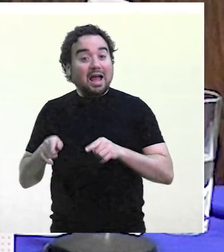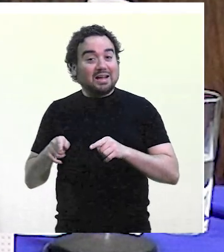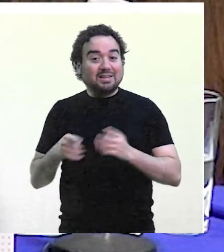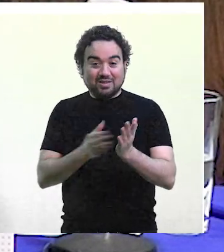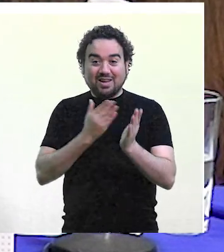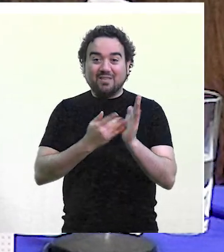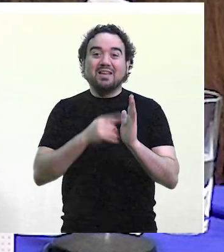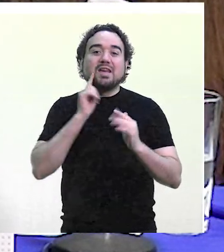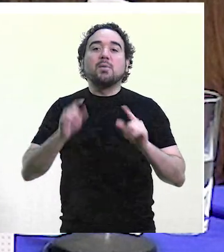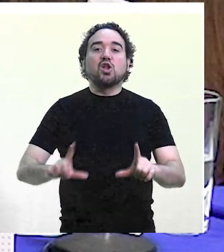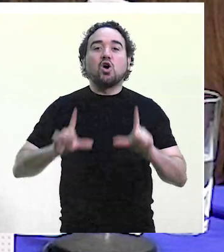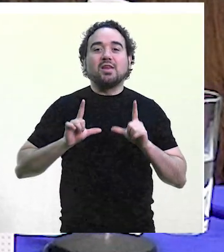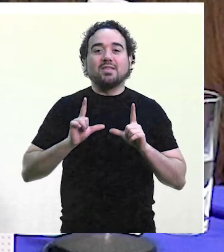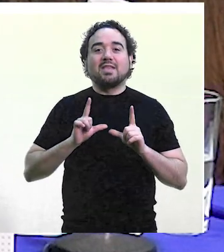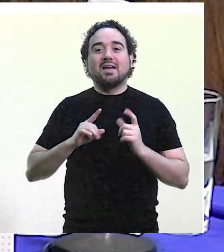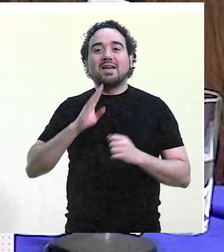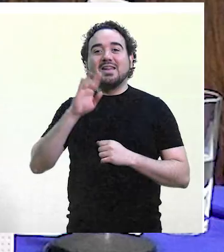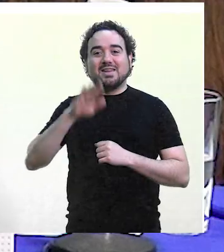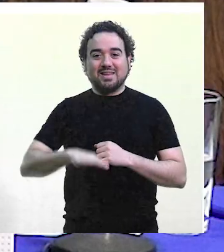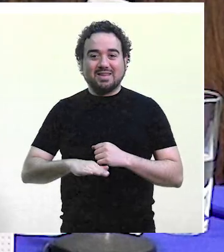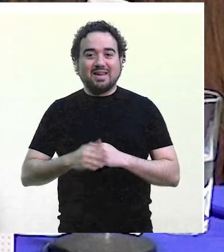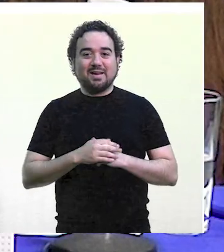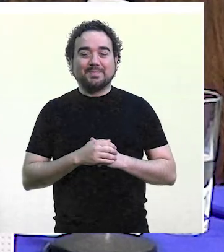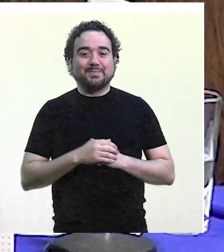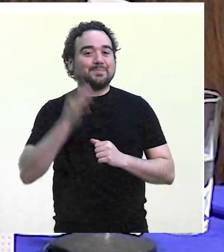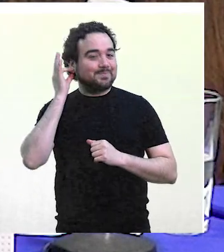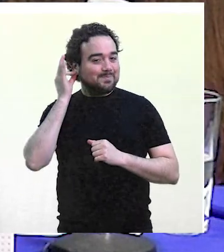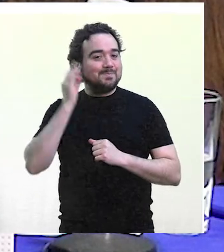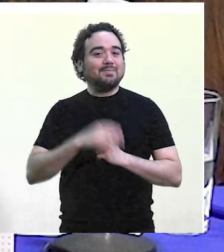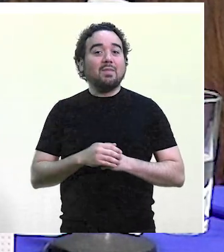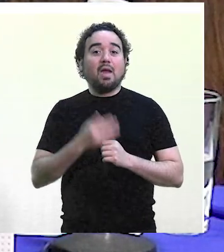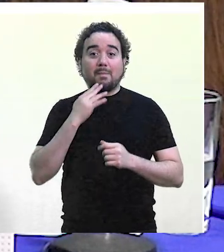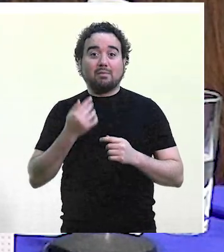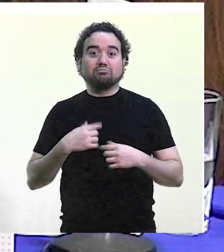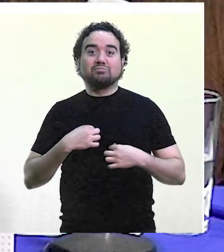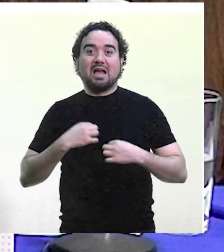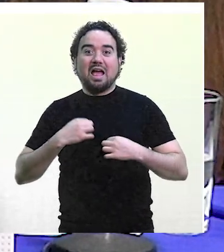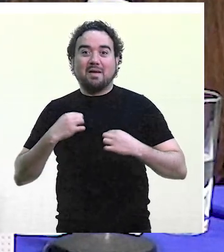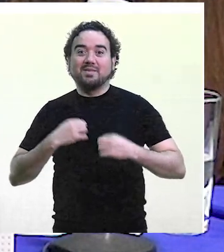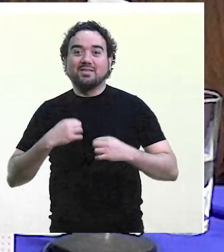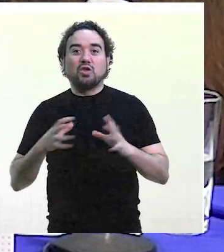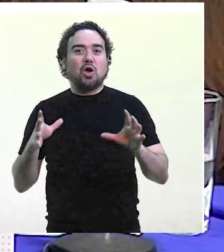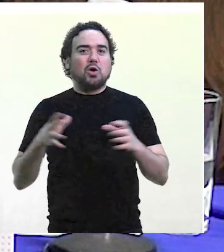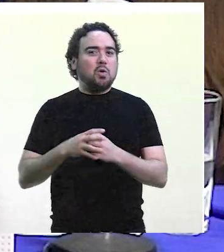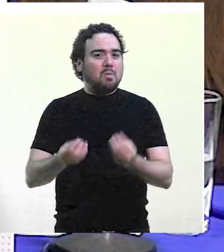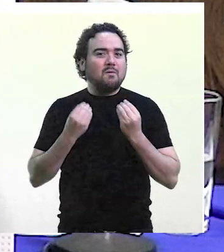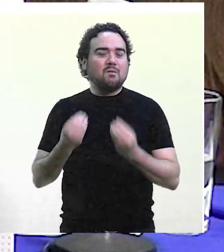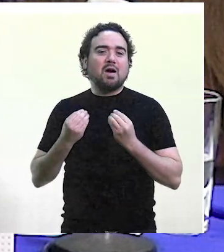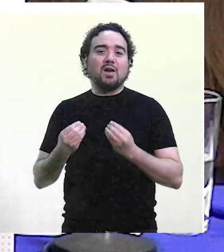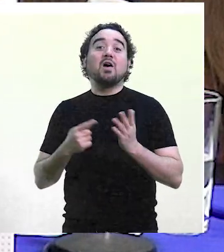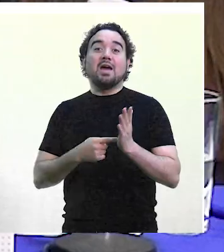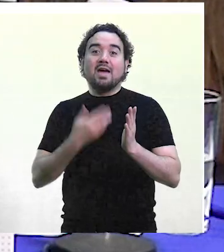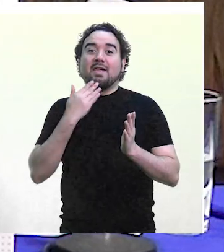en bueno, es una niña la protagonista, y además está con la camiseta de uno de los grandes equipos